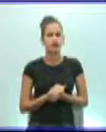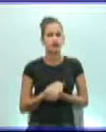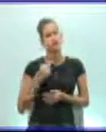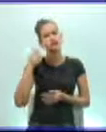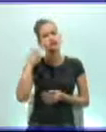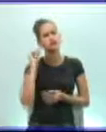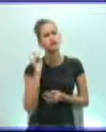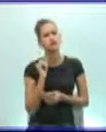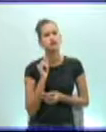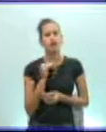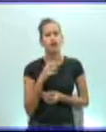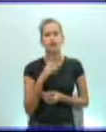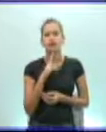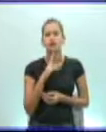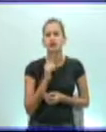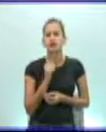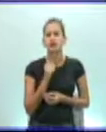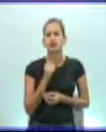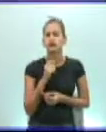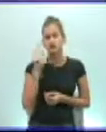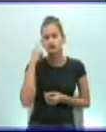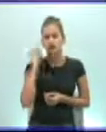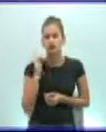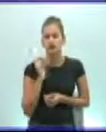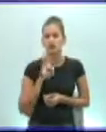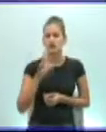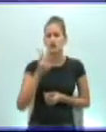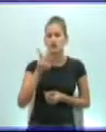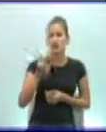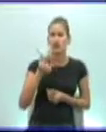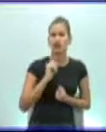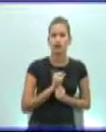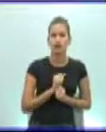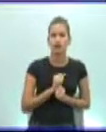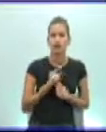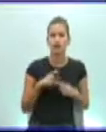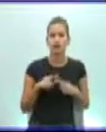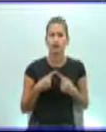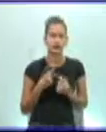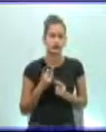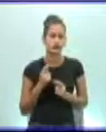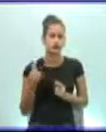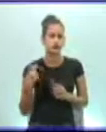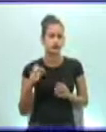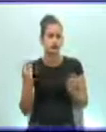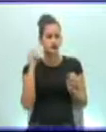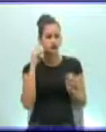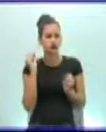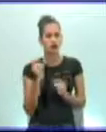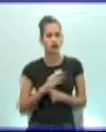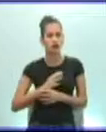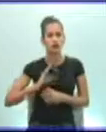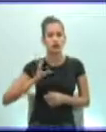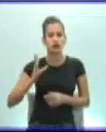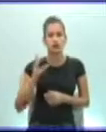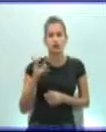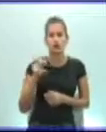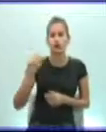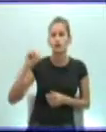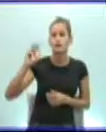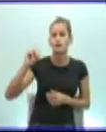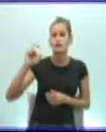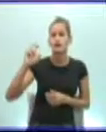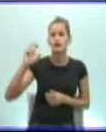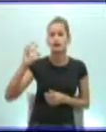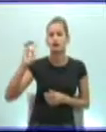la respuesta es sí, debemos estar claros aquí, es verdadera, porque debemos estar claros que los números mixtos también van a ser fracciones y son